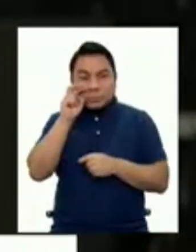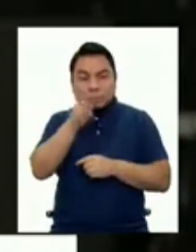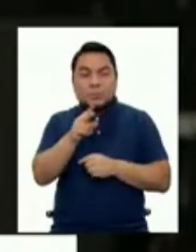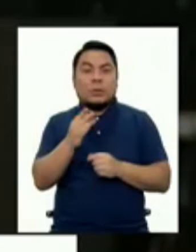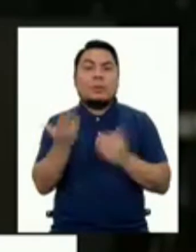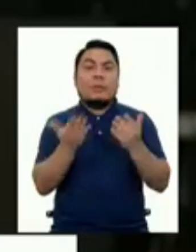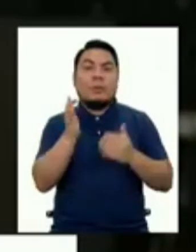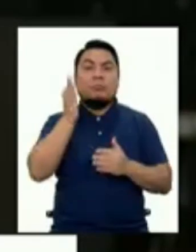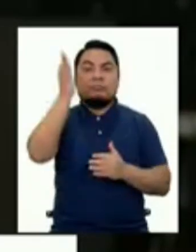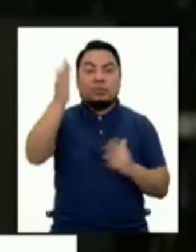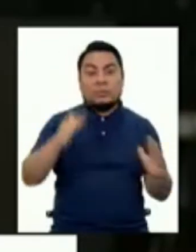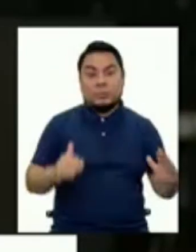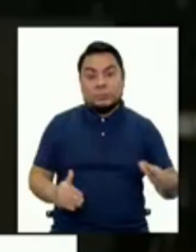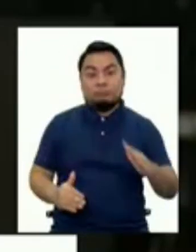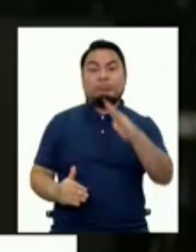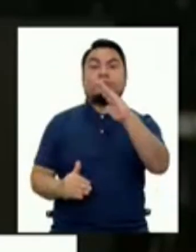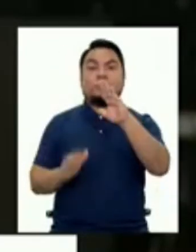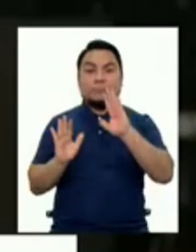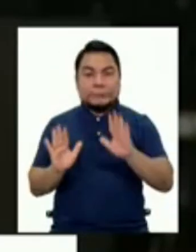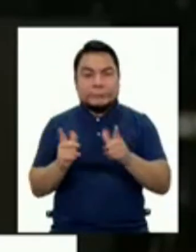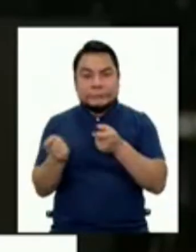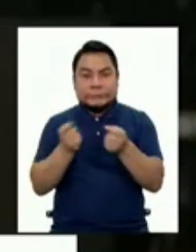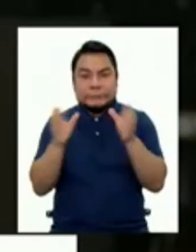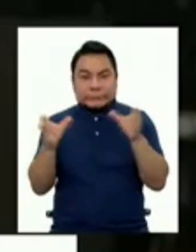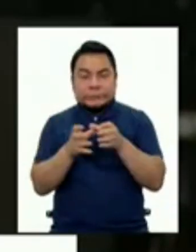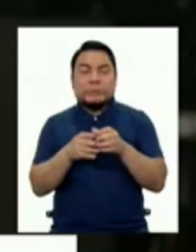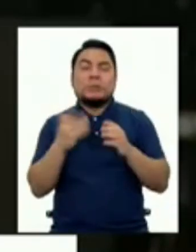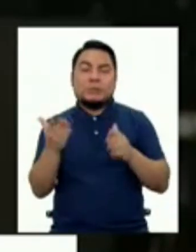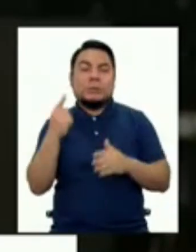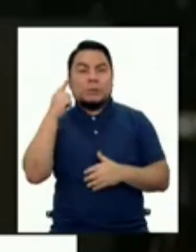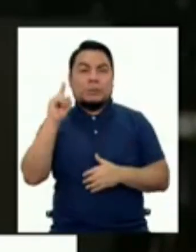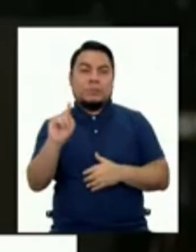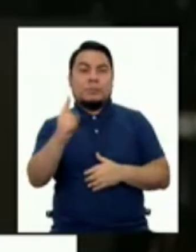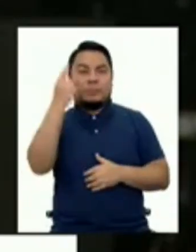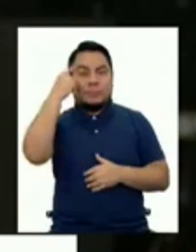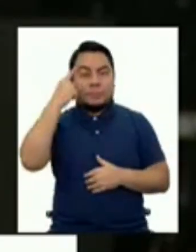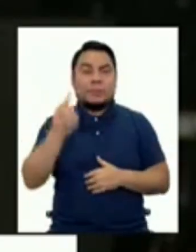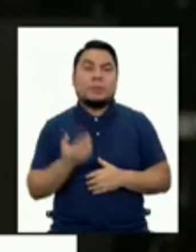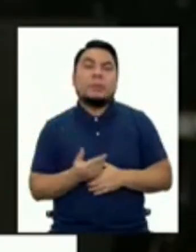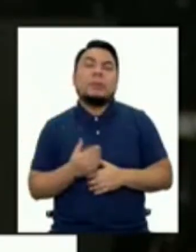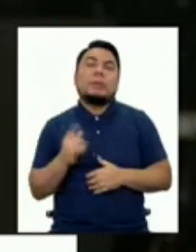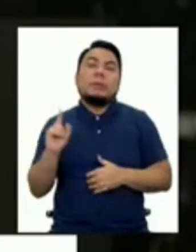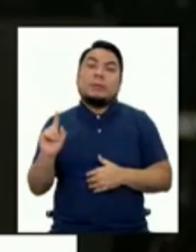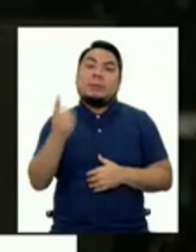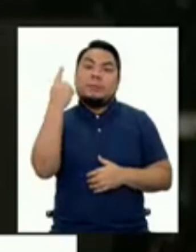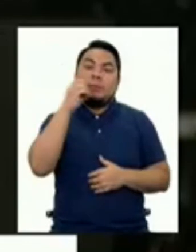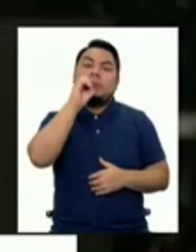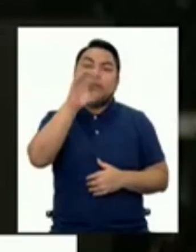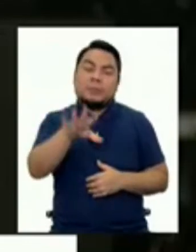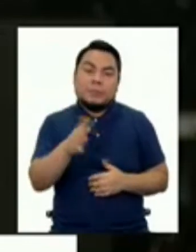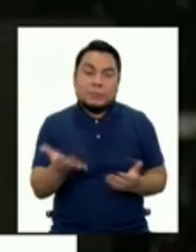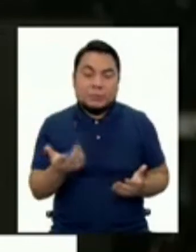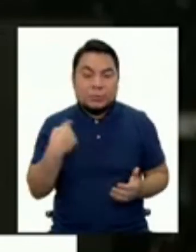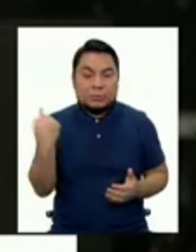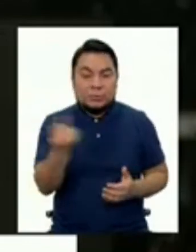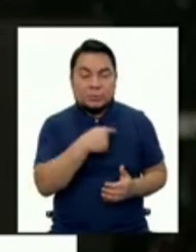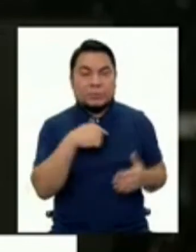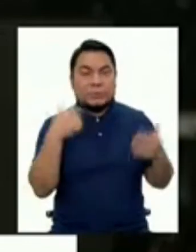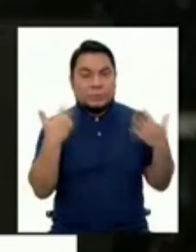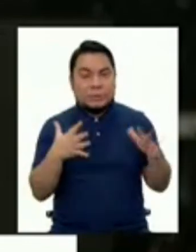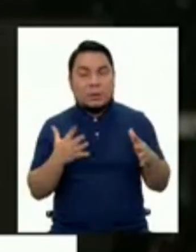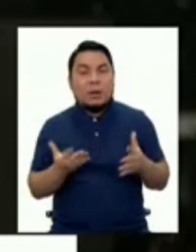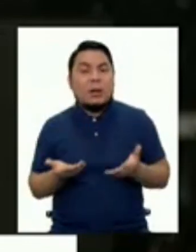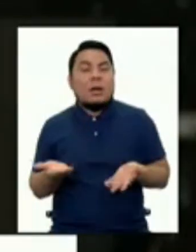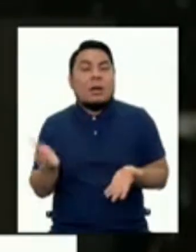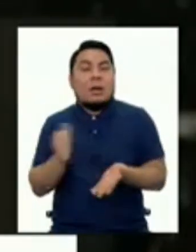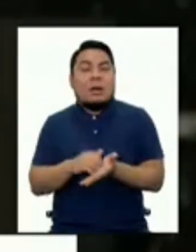rebrote. Estas comprenden varias áreas. Primero, y es bueno resaltar el hecho de que nosotros hemos